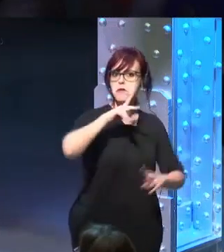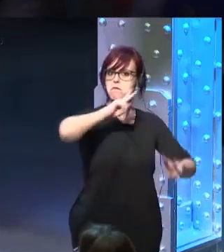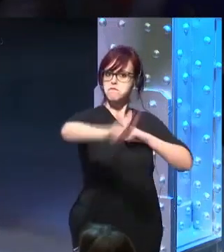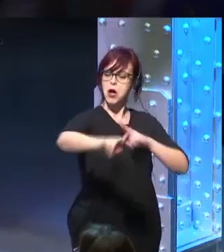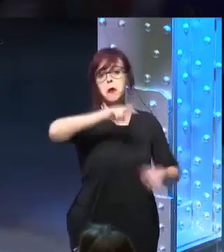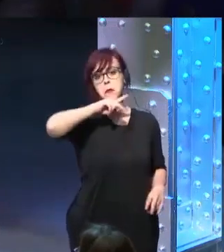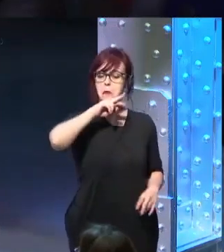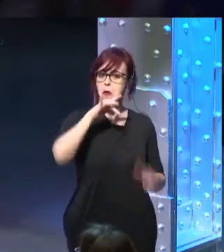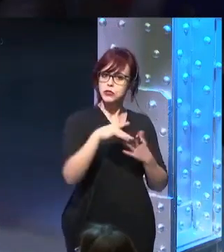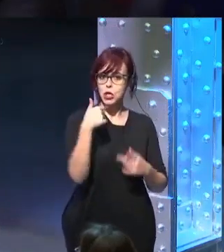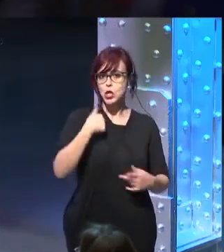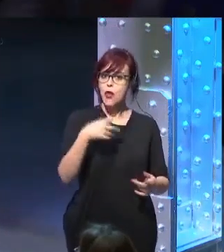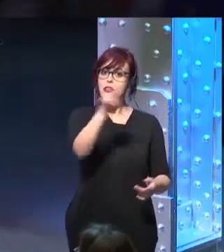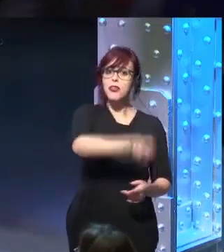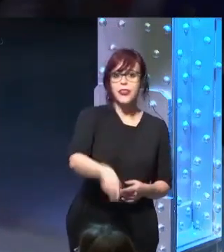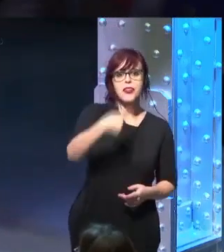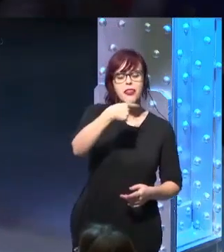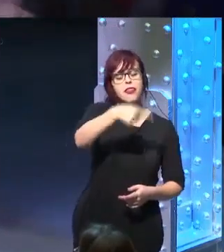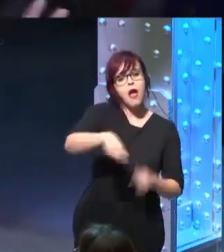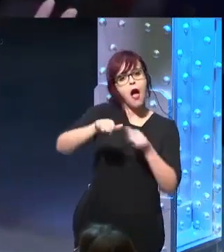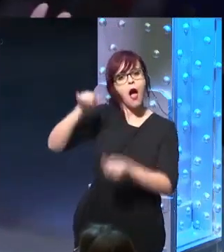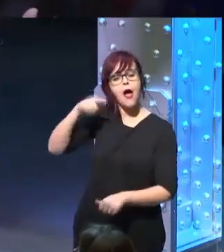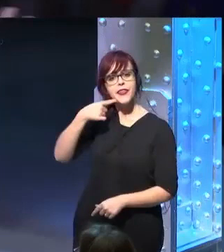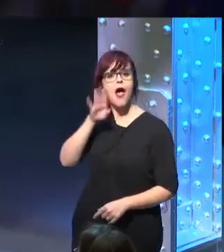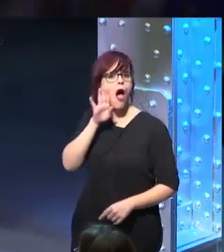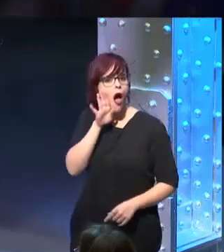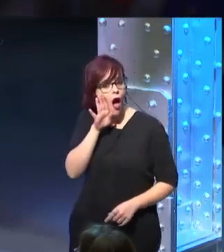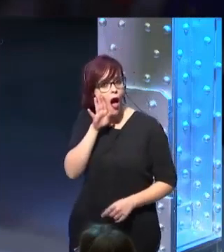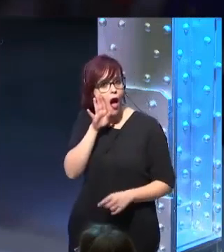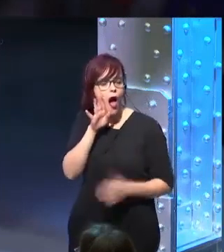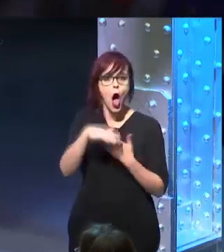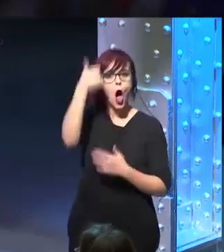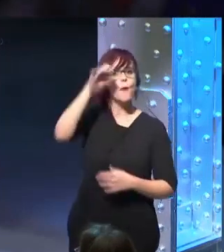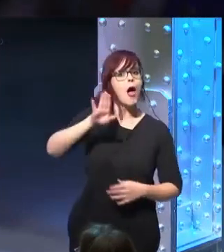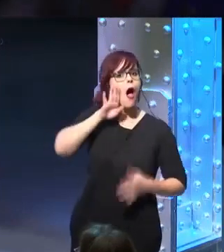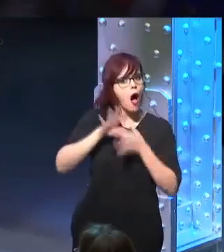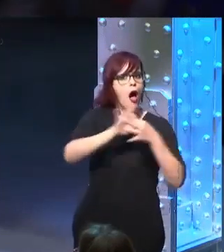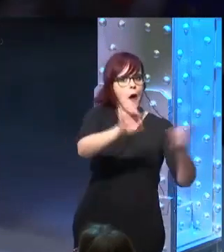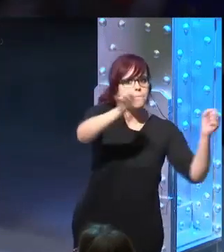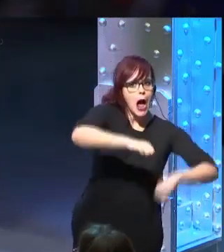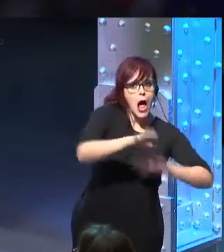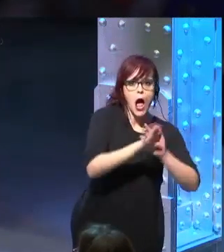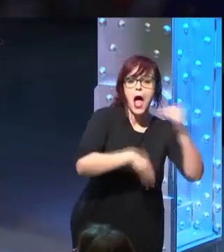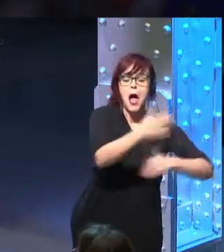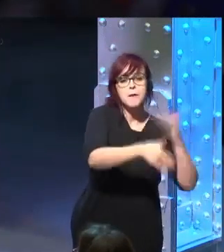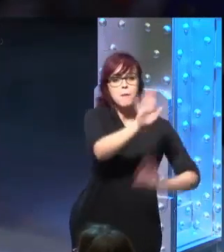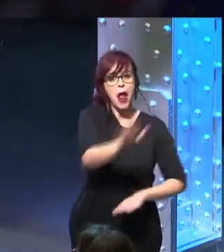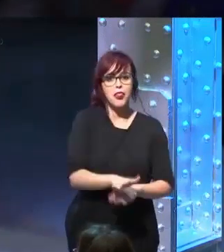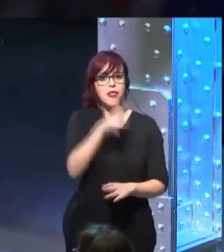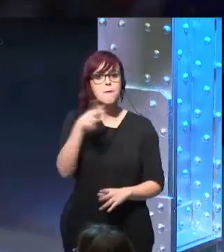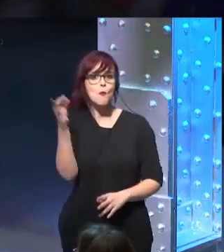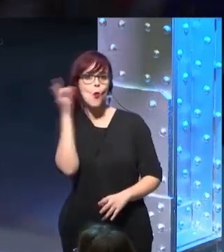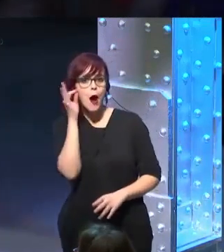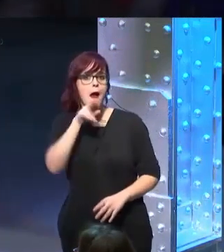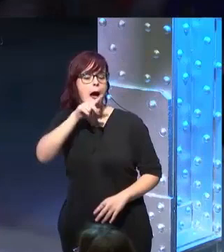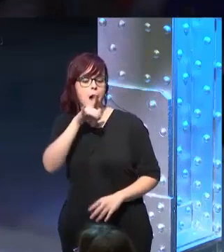repente dice, bueno, lo que estaba diciendo era... Y es como si el comentario que hemos hecho no hubiera existido